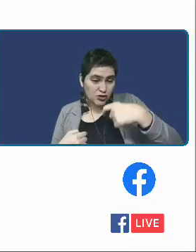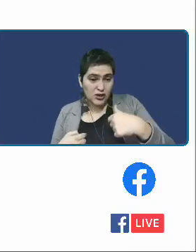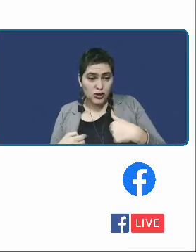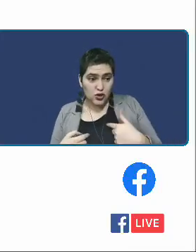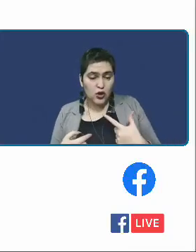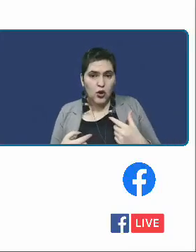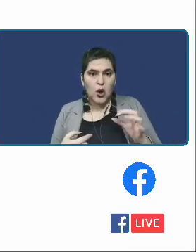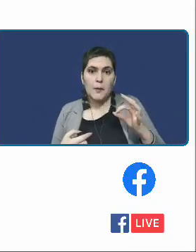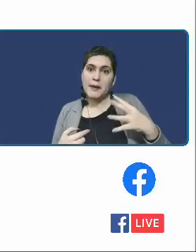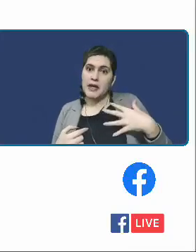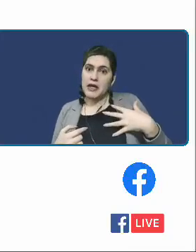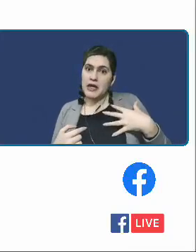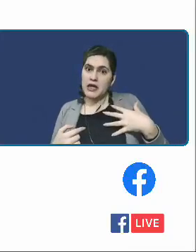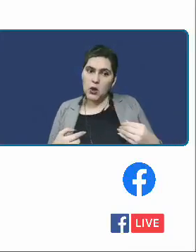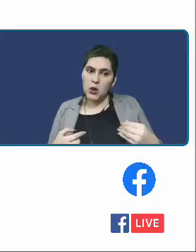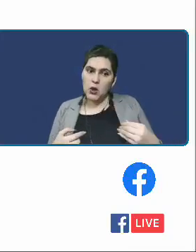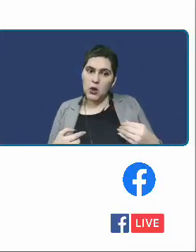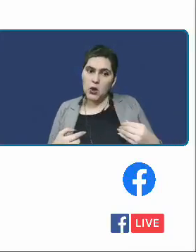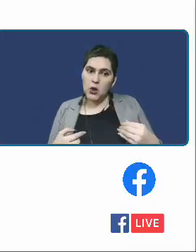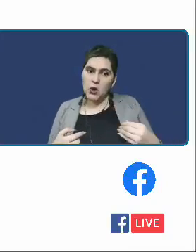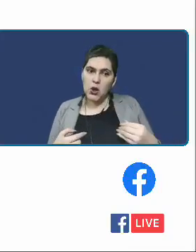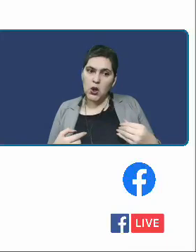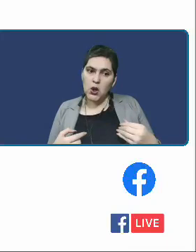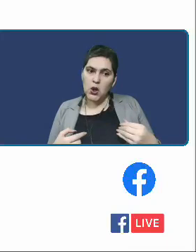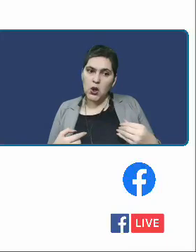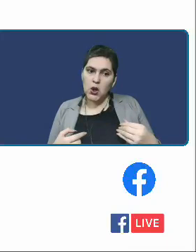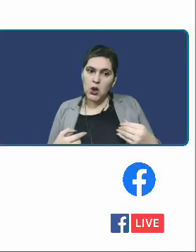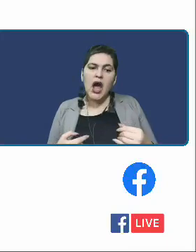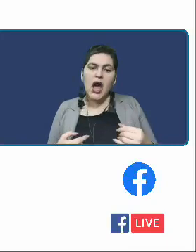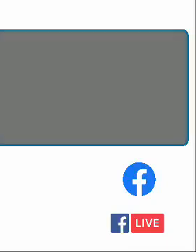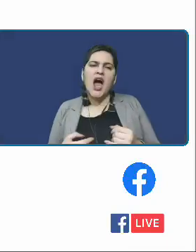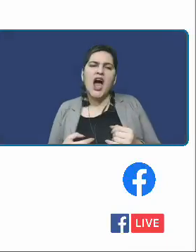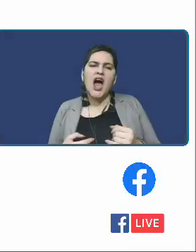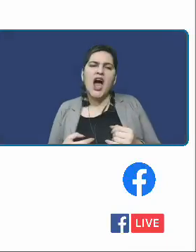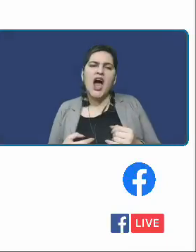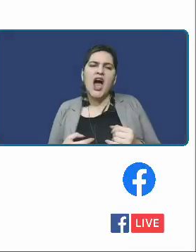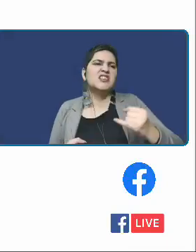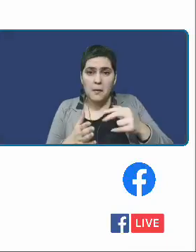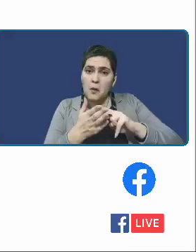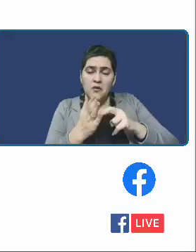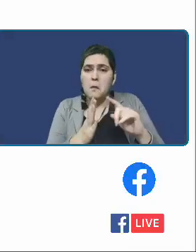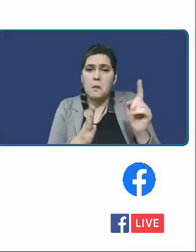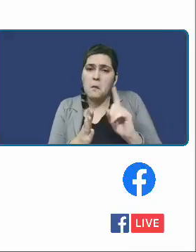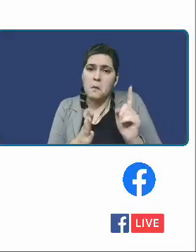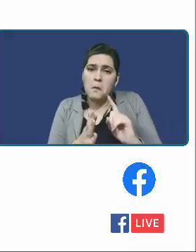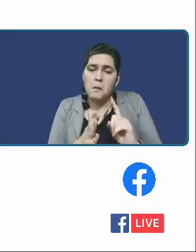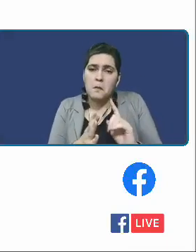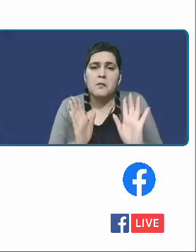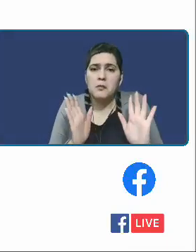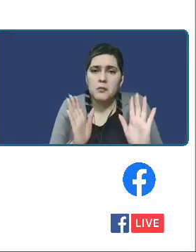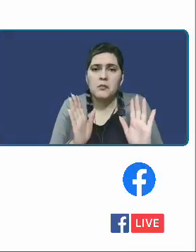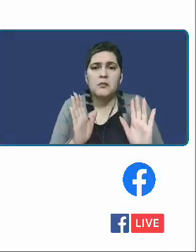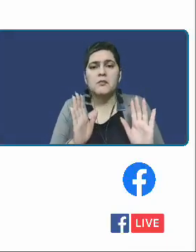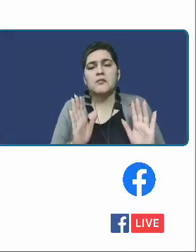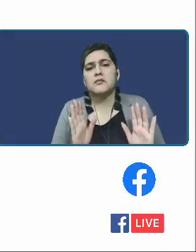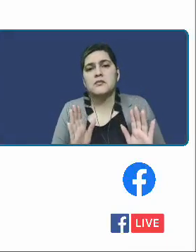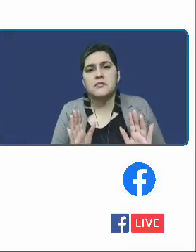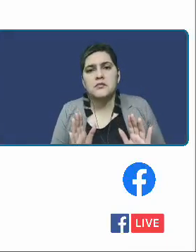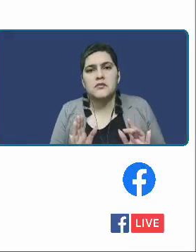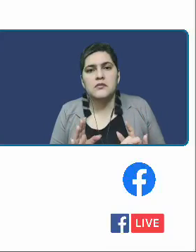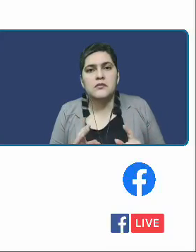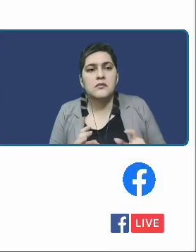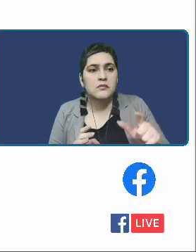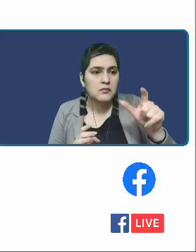o sí alguna de estas molestias o de estas manifestaciones, ¿ya? No son causas, no son condiciones que se van a